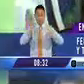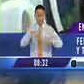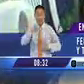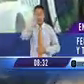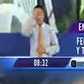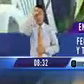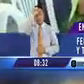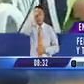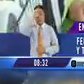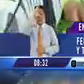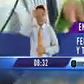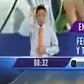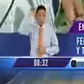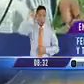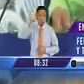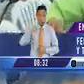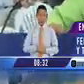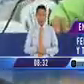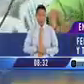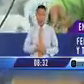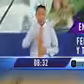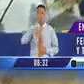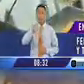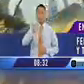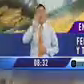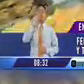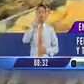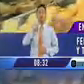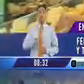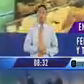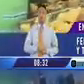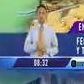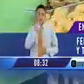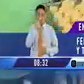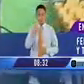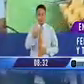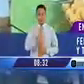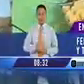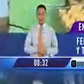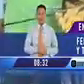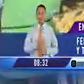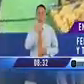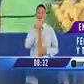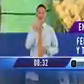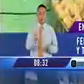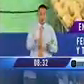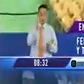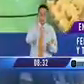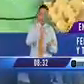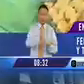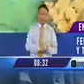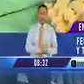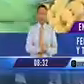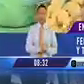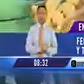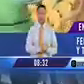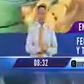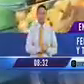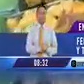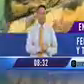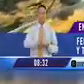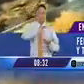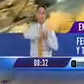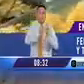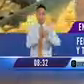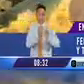hornado riobambeño, el hornado pastuso, el hornado sangolquileño, vea. ¿Cómo se sirve el hornado? Así, vea. Papitas. Estas